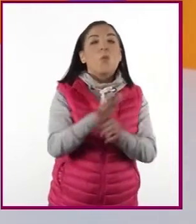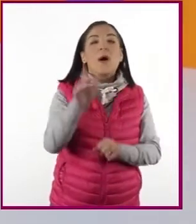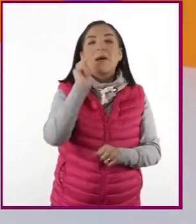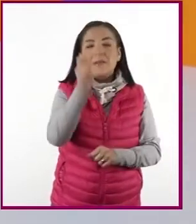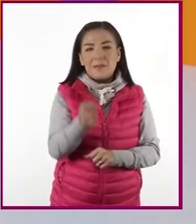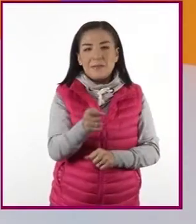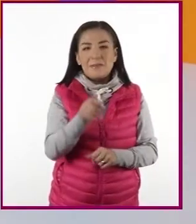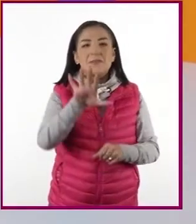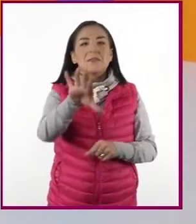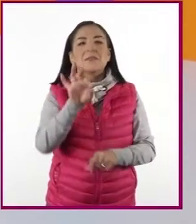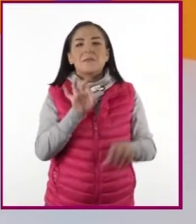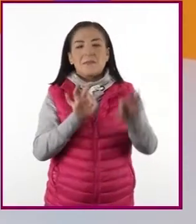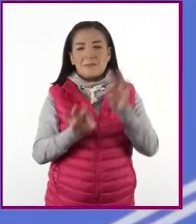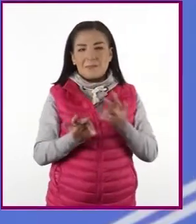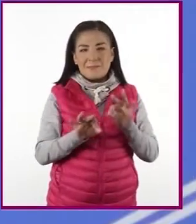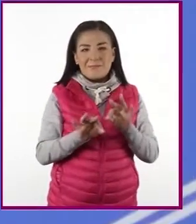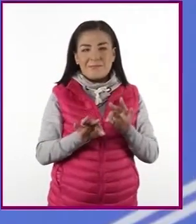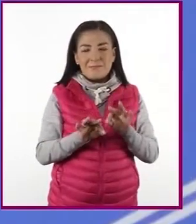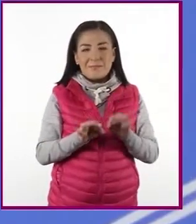contenido y lo organizó.